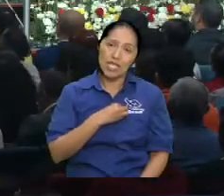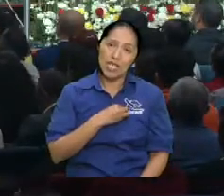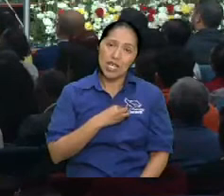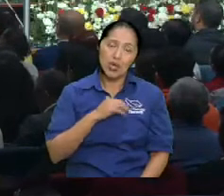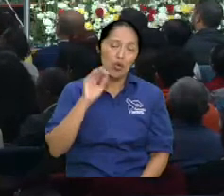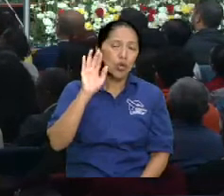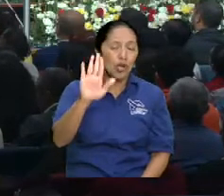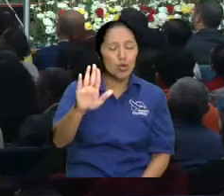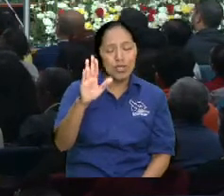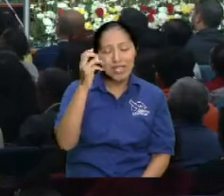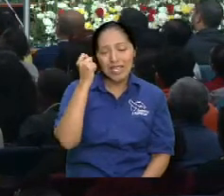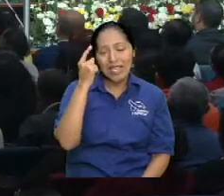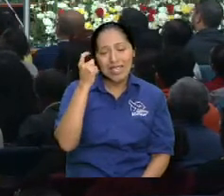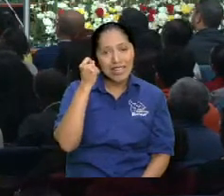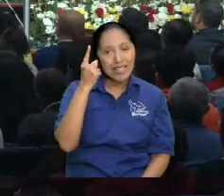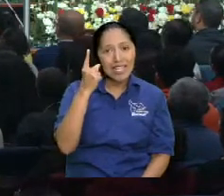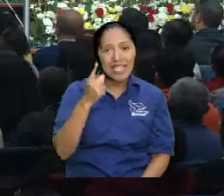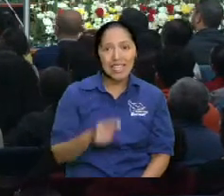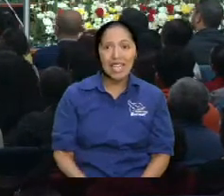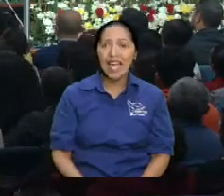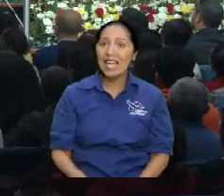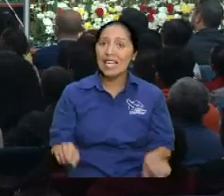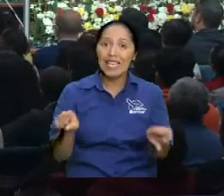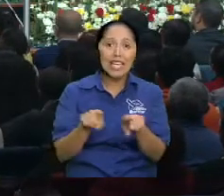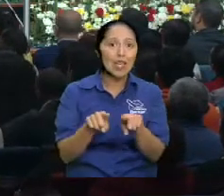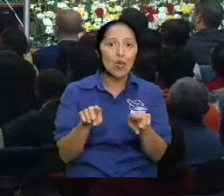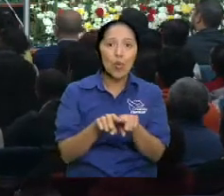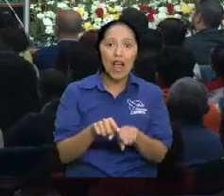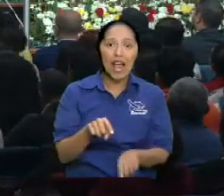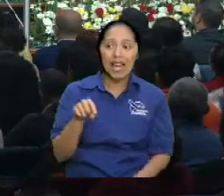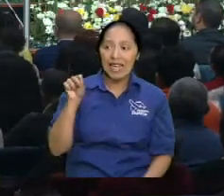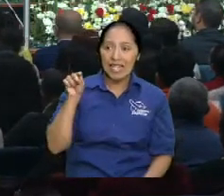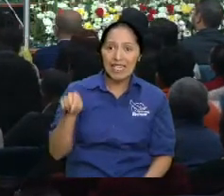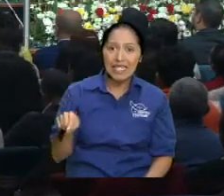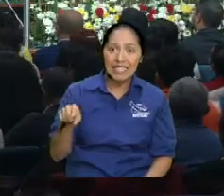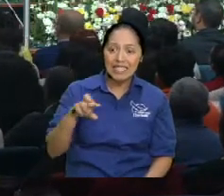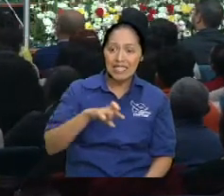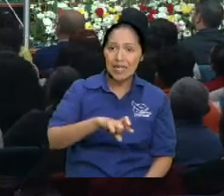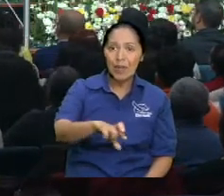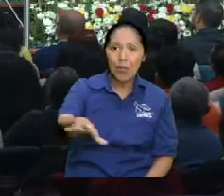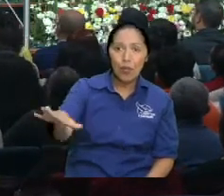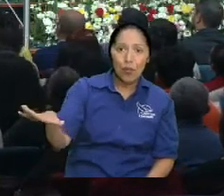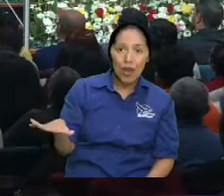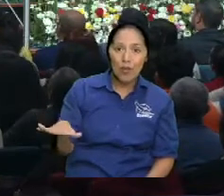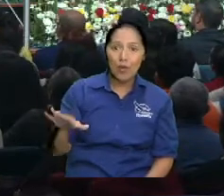Israel era pueblo de Dios en ese momento y estaba empobrecido a causa de Madián.